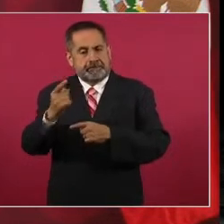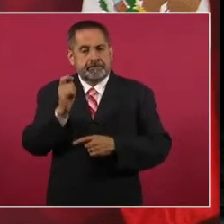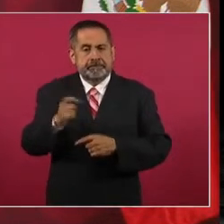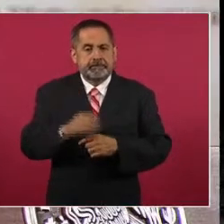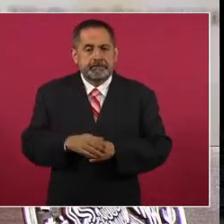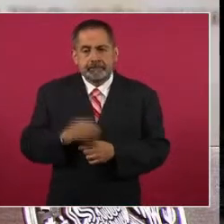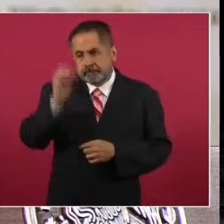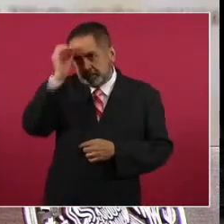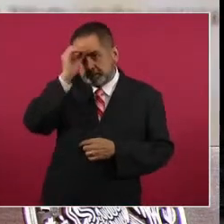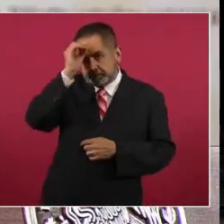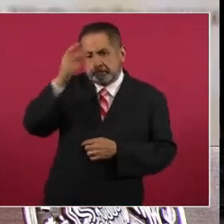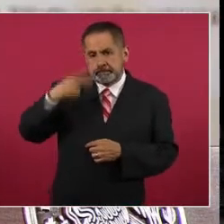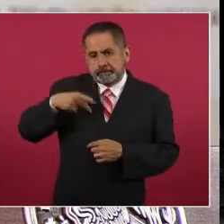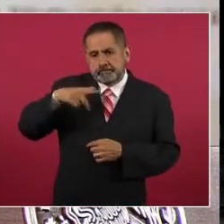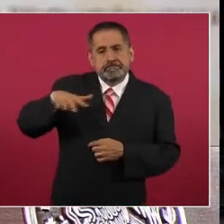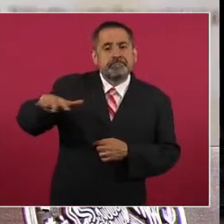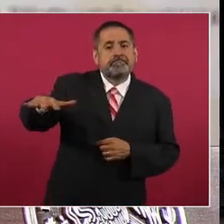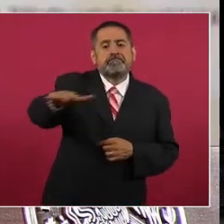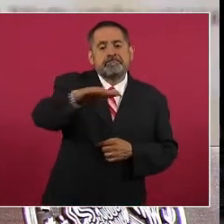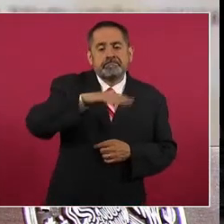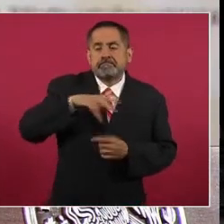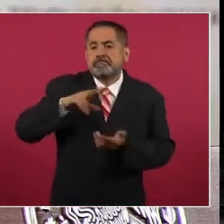la opinión de la gente